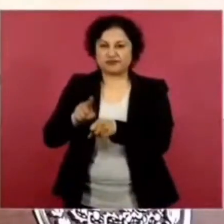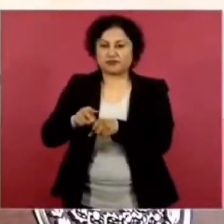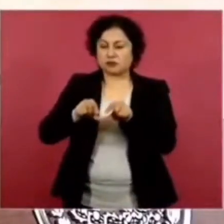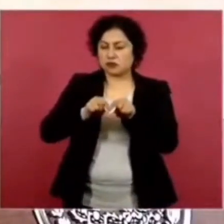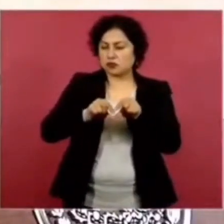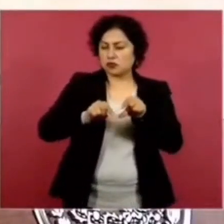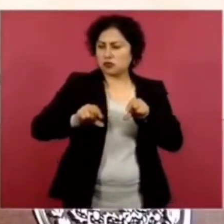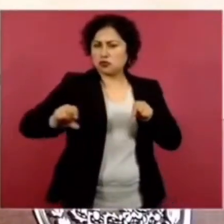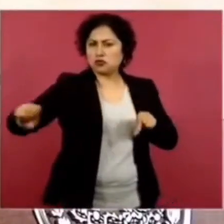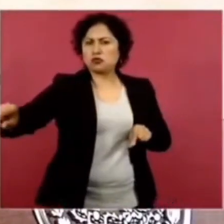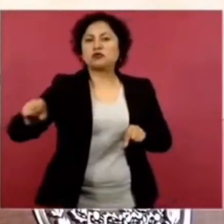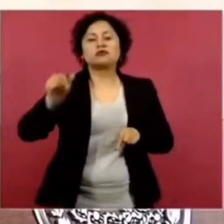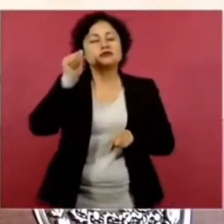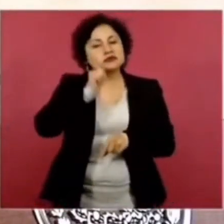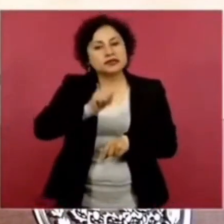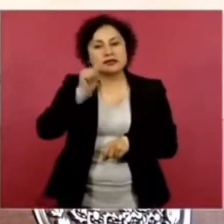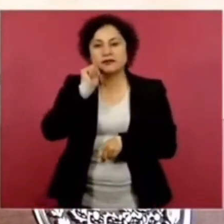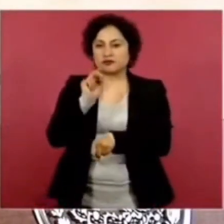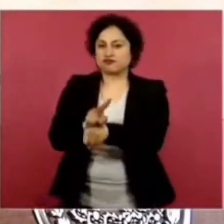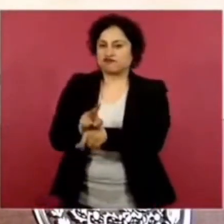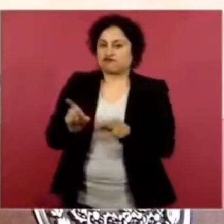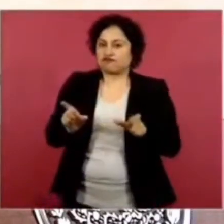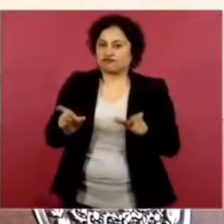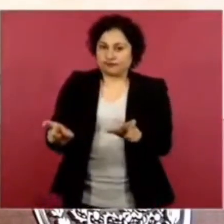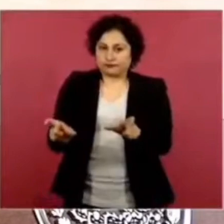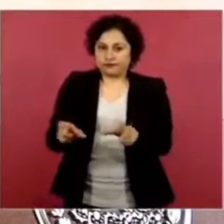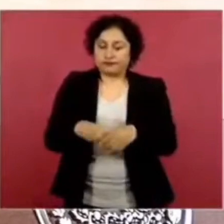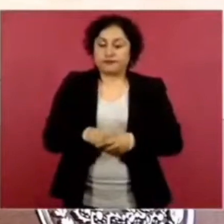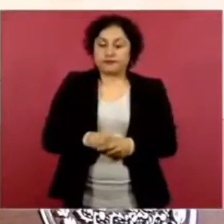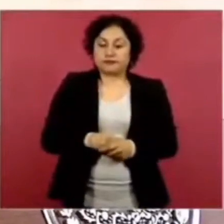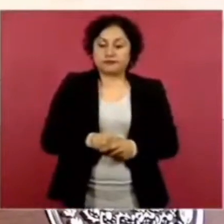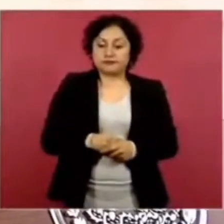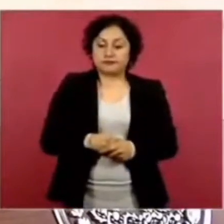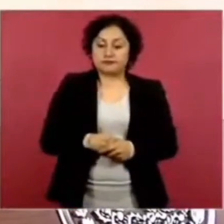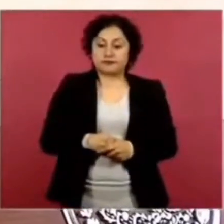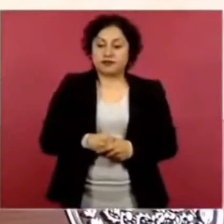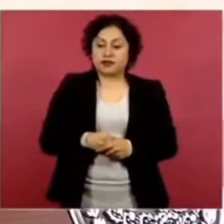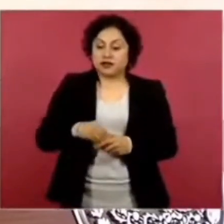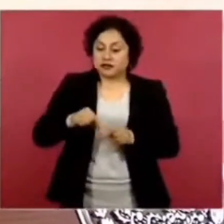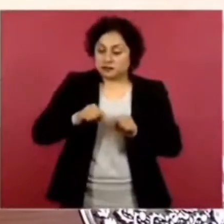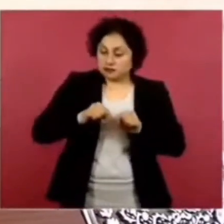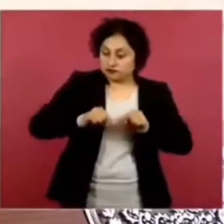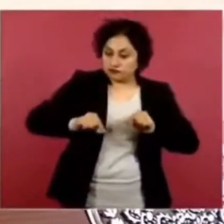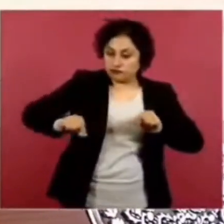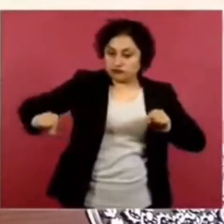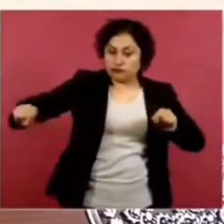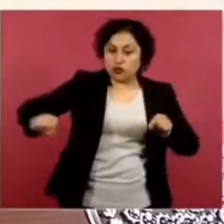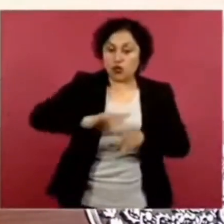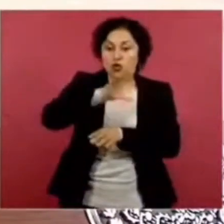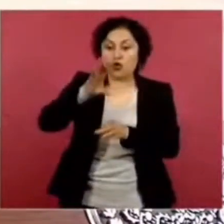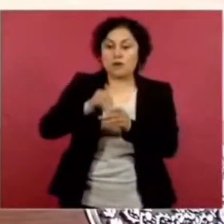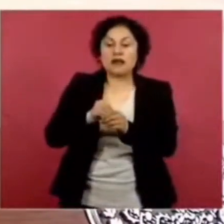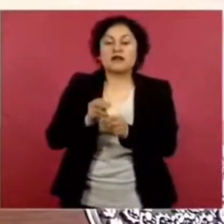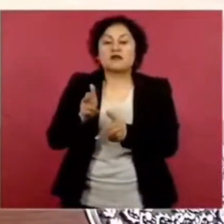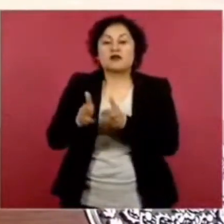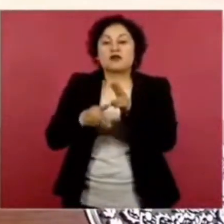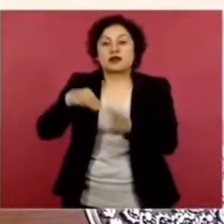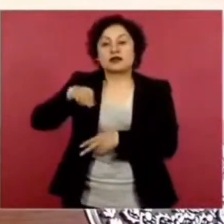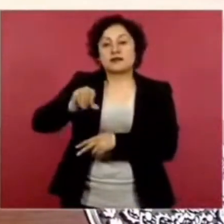blindar toda la ruta del Tren Maya, que es